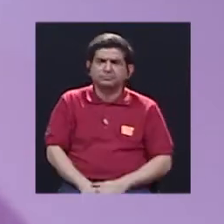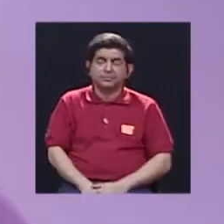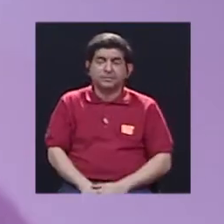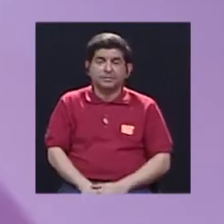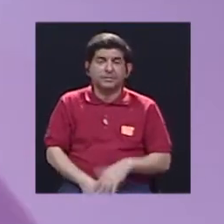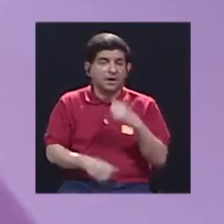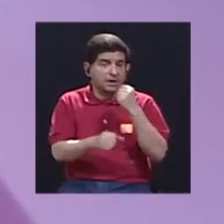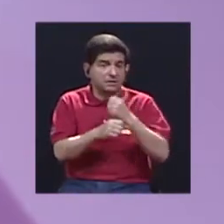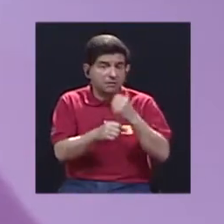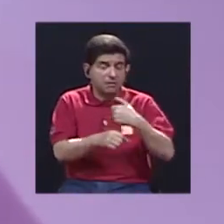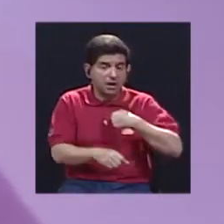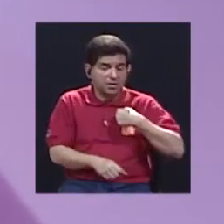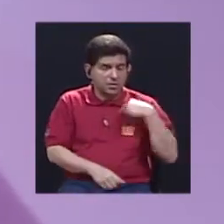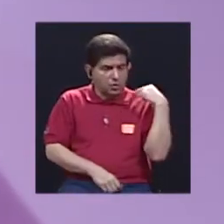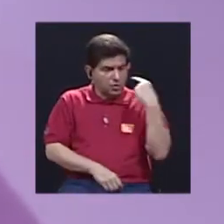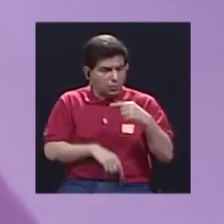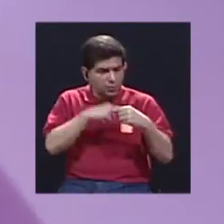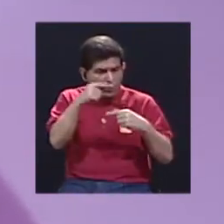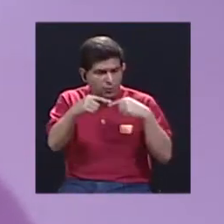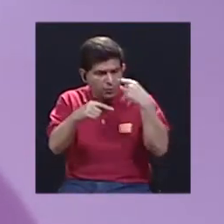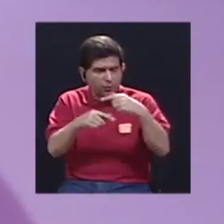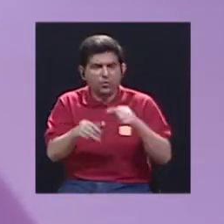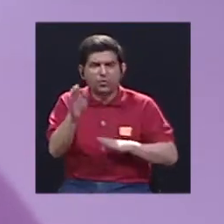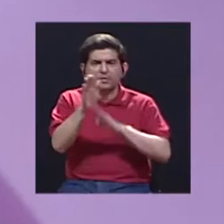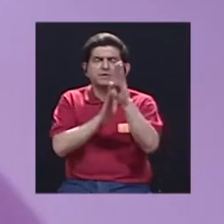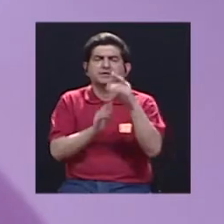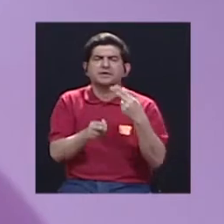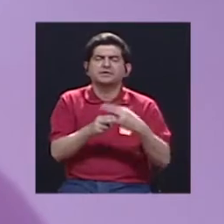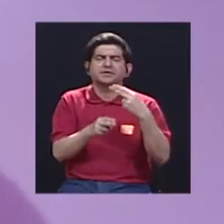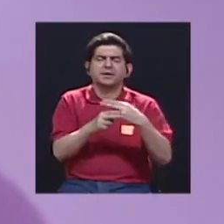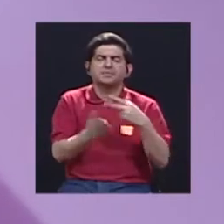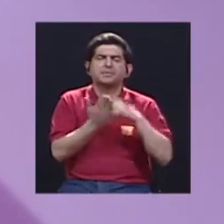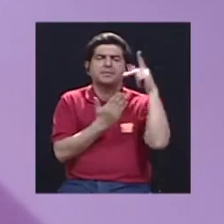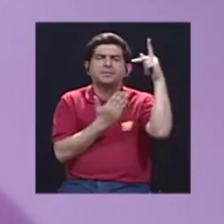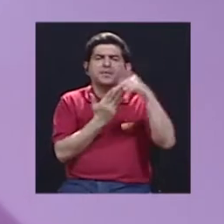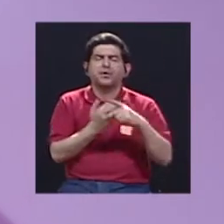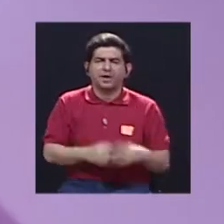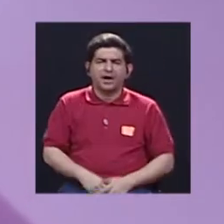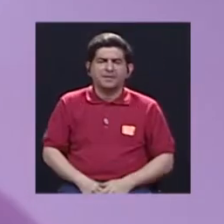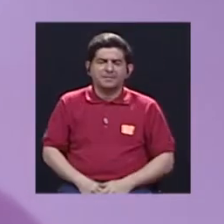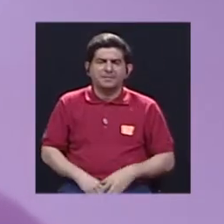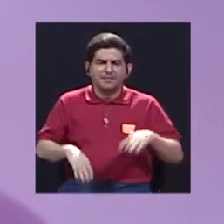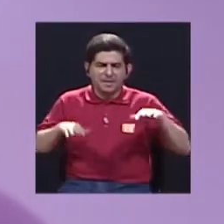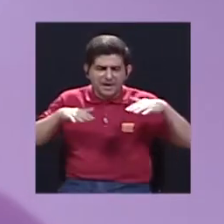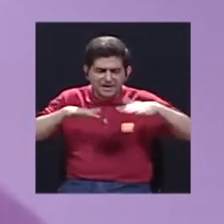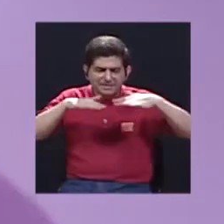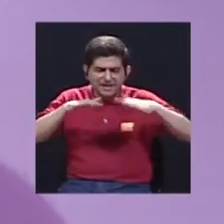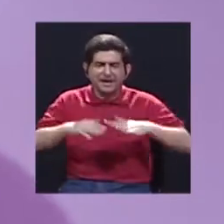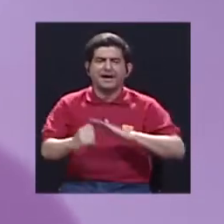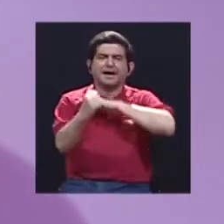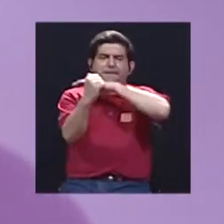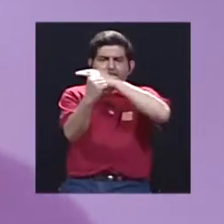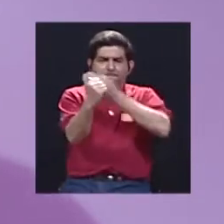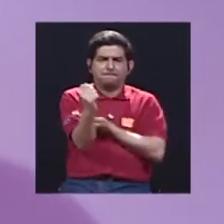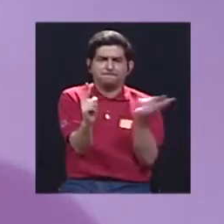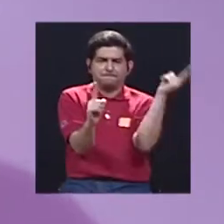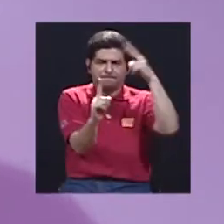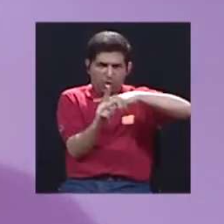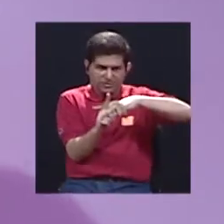trabajando fui poco a poco desarrollando lo que yo le llamo el programa Tejiendo Empoderamiento. A